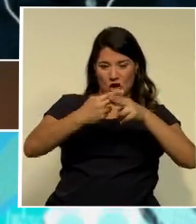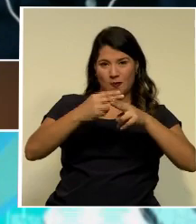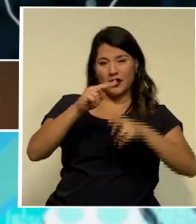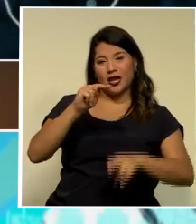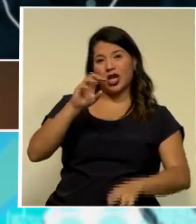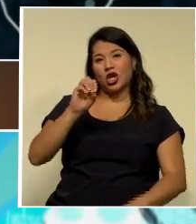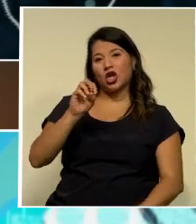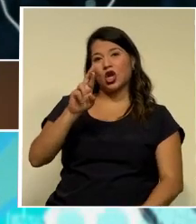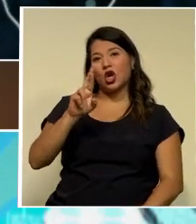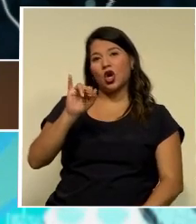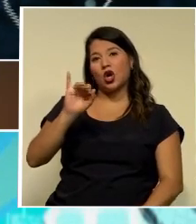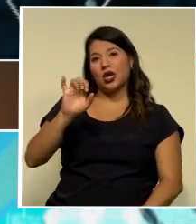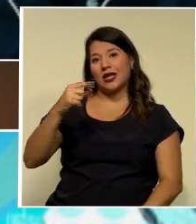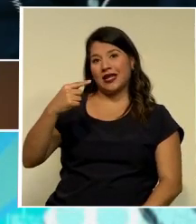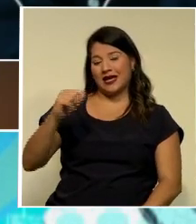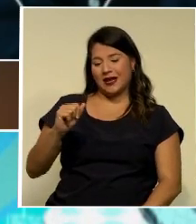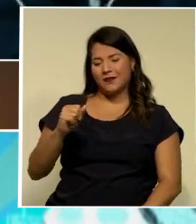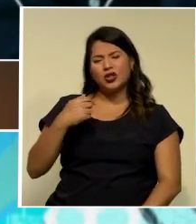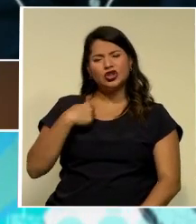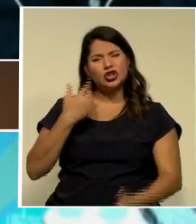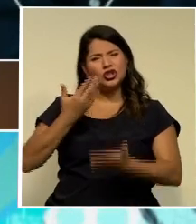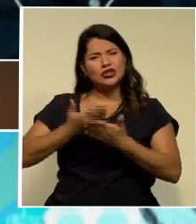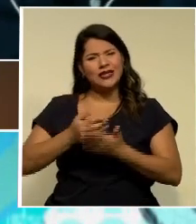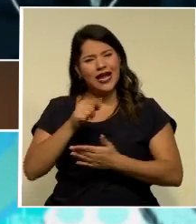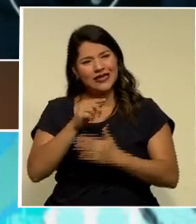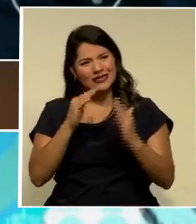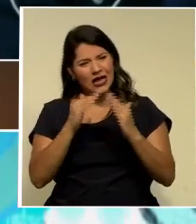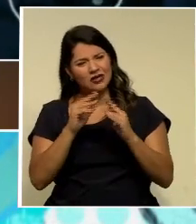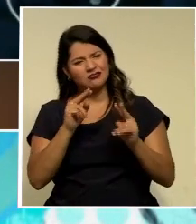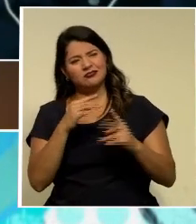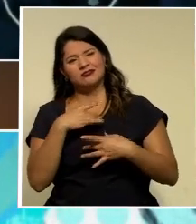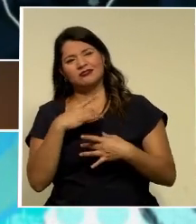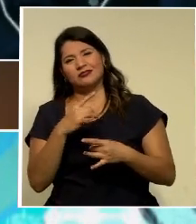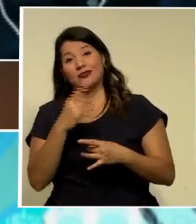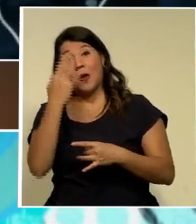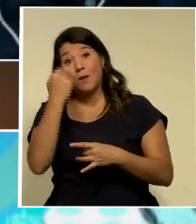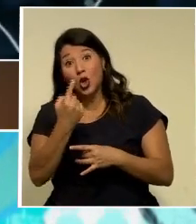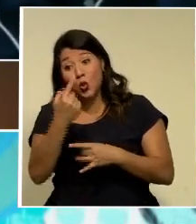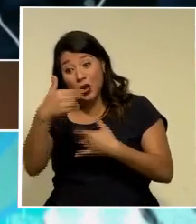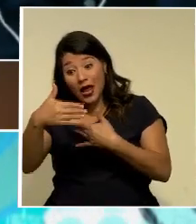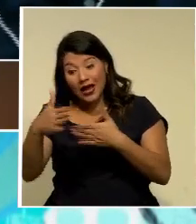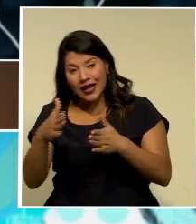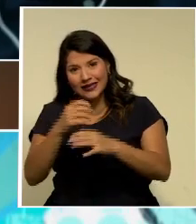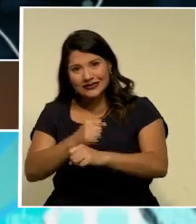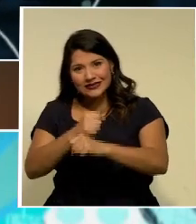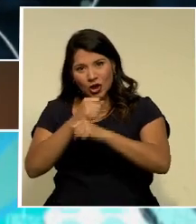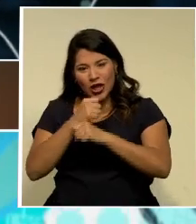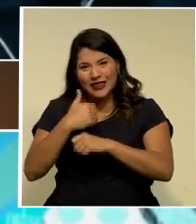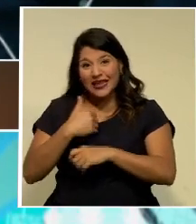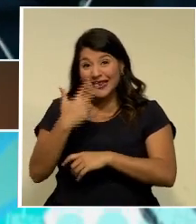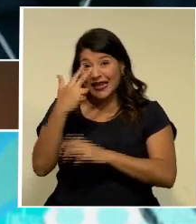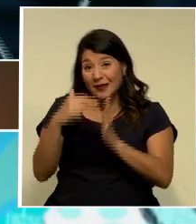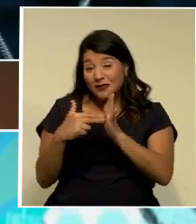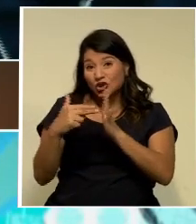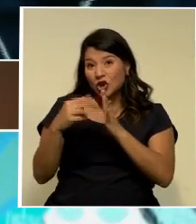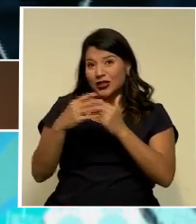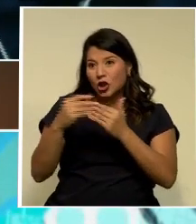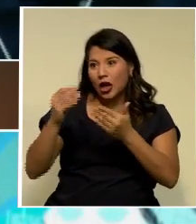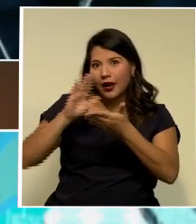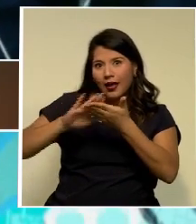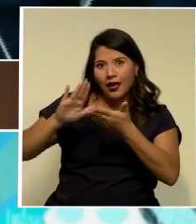me llamó mucho la atención, fíjate, cuando llegamos a esta casa, porque en una de las cajas de seguridad habían $3 millones en